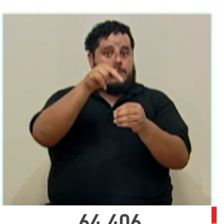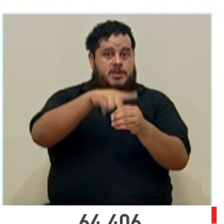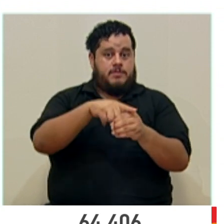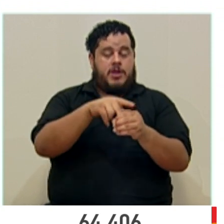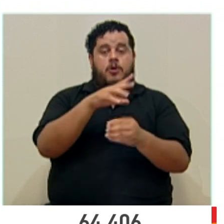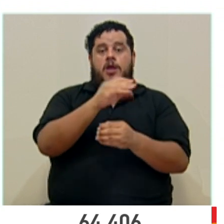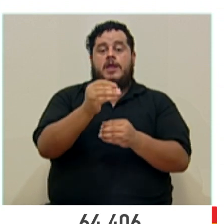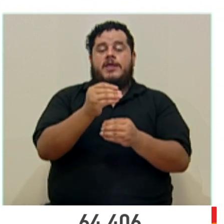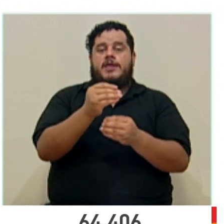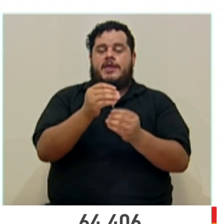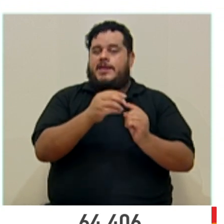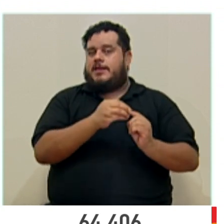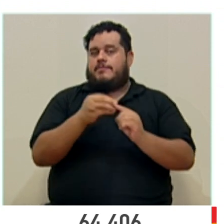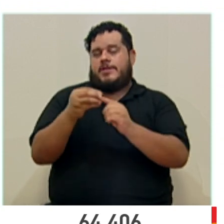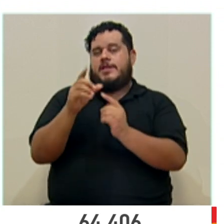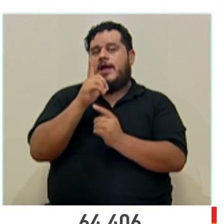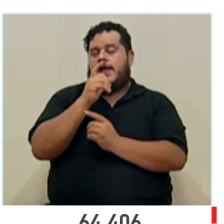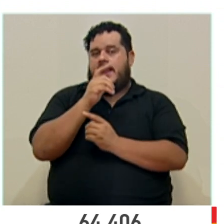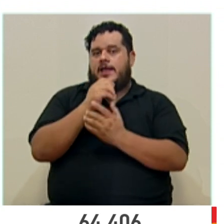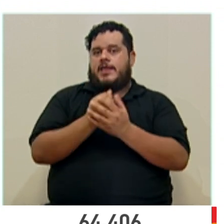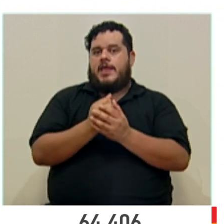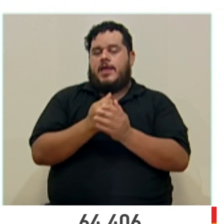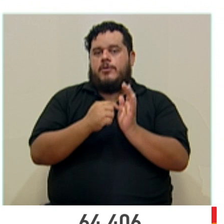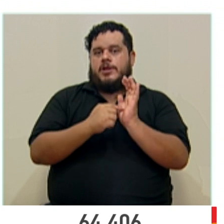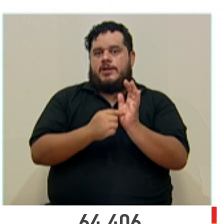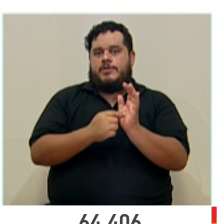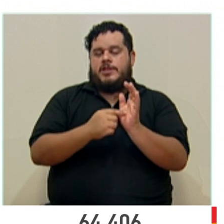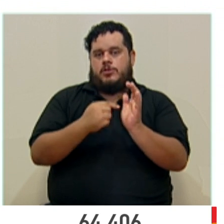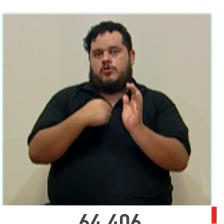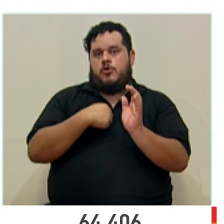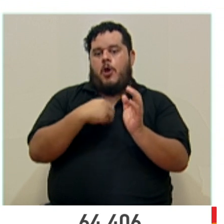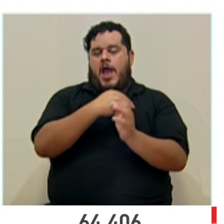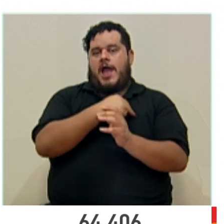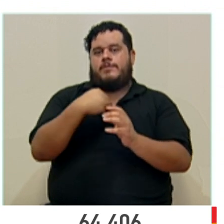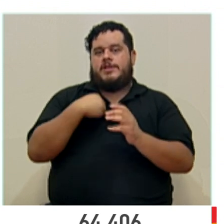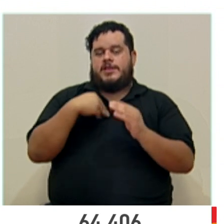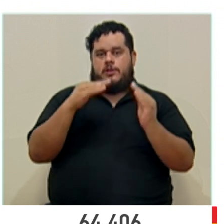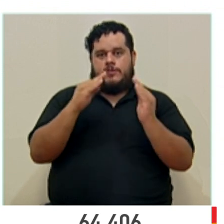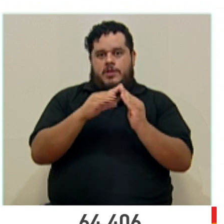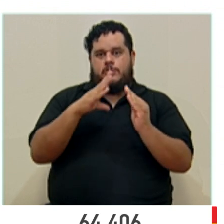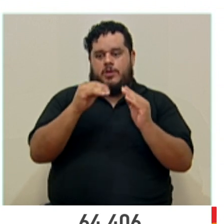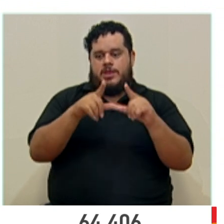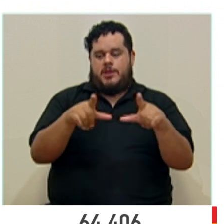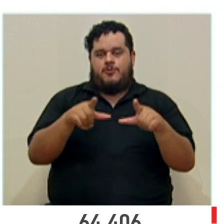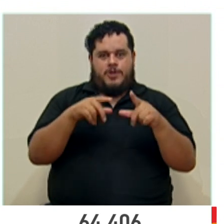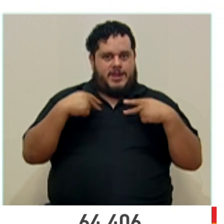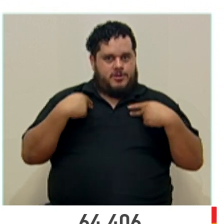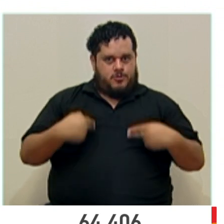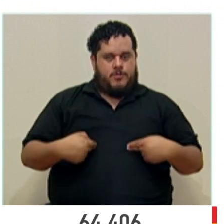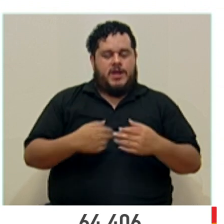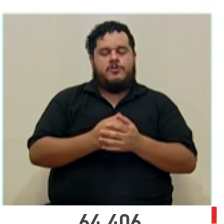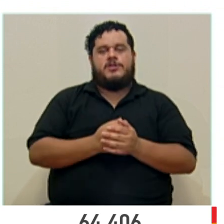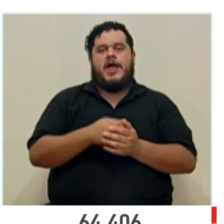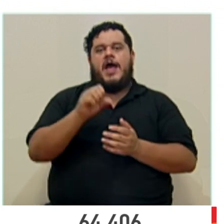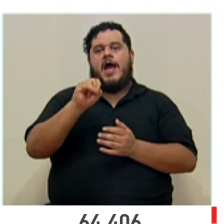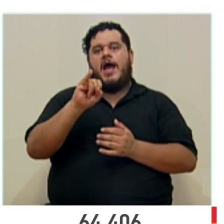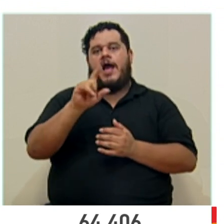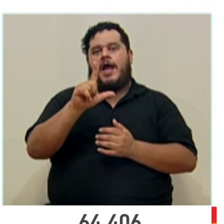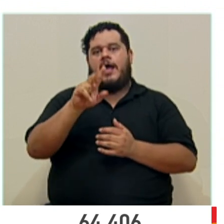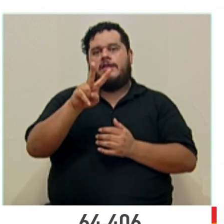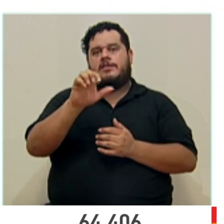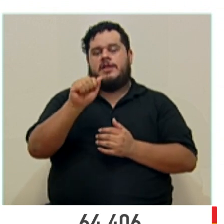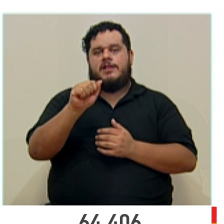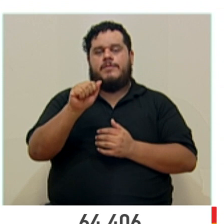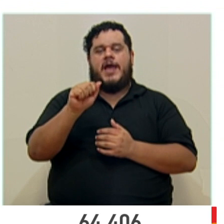participaron, y muy particularmente, puesto que represento en este momento al Ministerio de Vivienda y Asentamientos Humanos, a Silvia